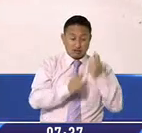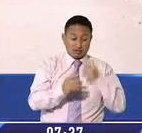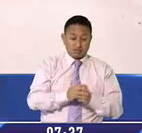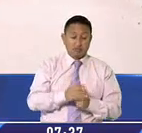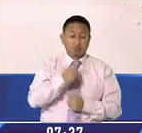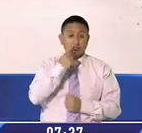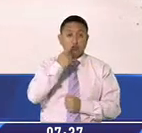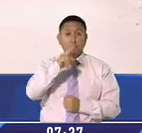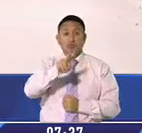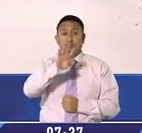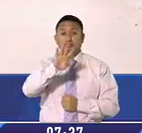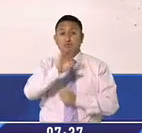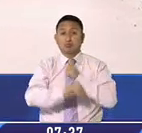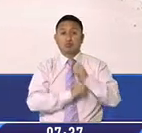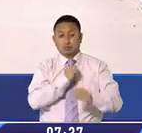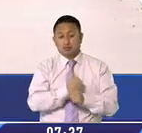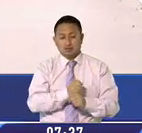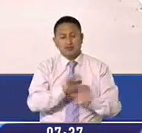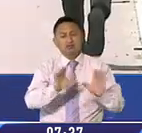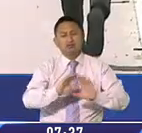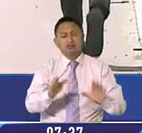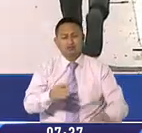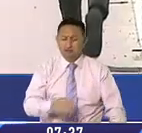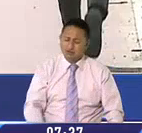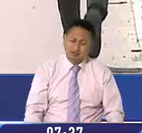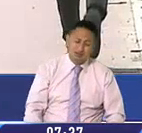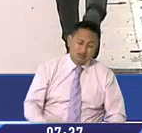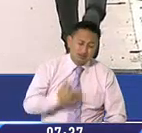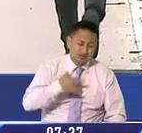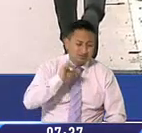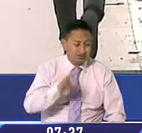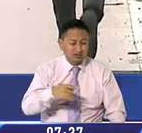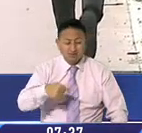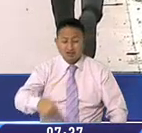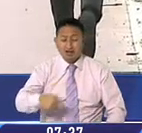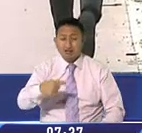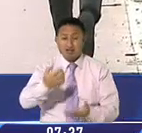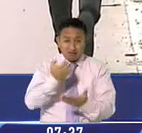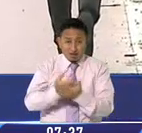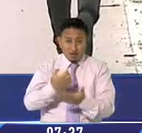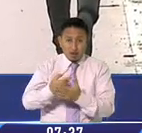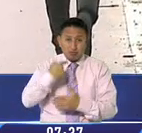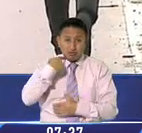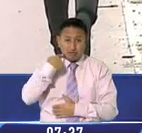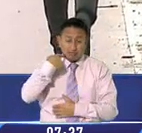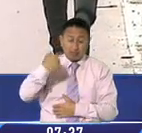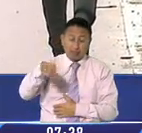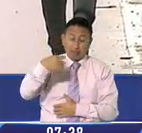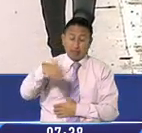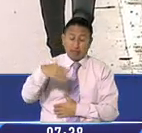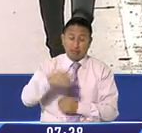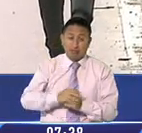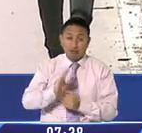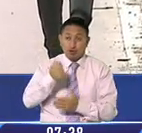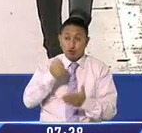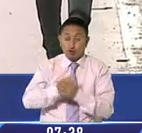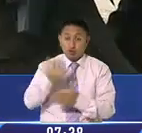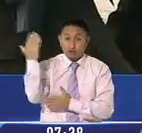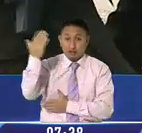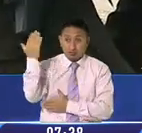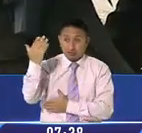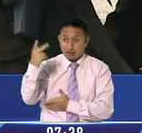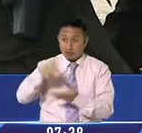de 24 años pedía a los uniformados que no lo detengan, que estaba ahorcado por la situación económica. Compró un televisor que no